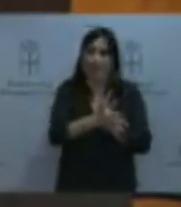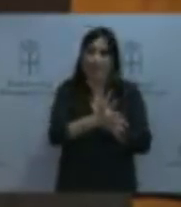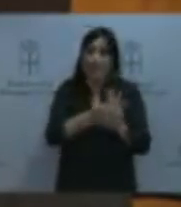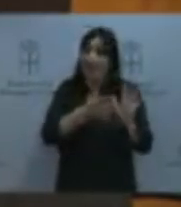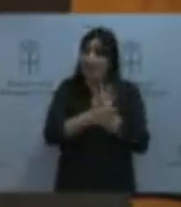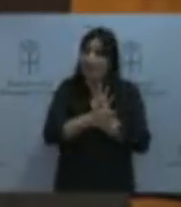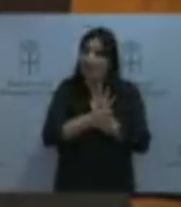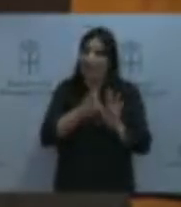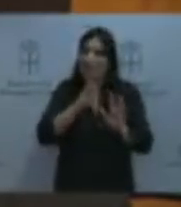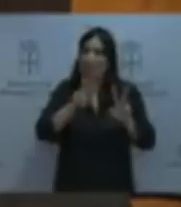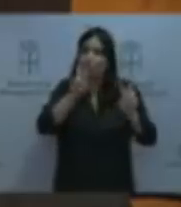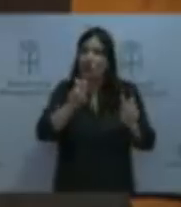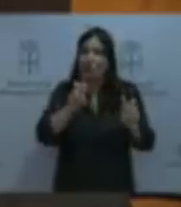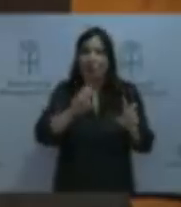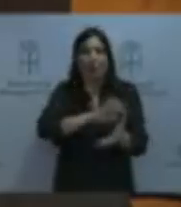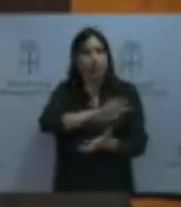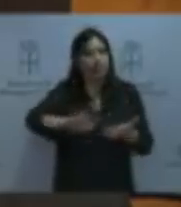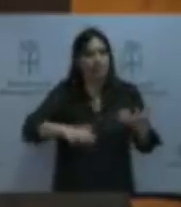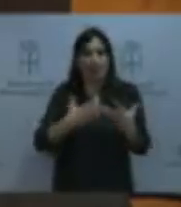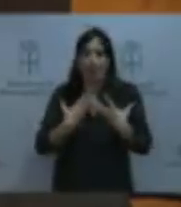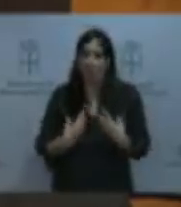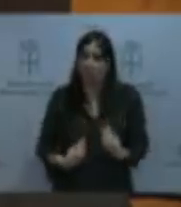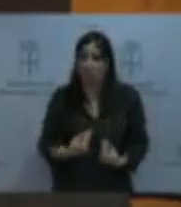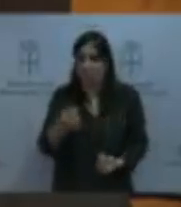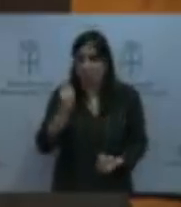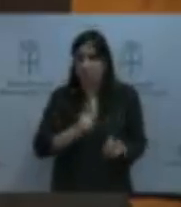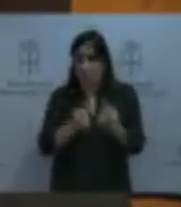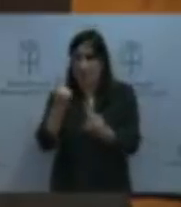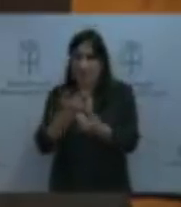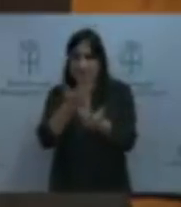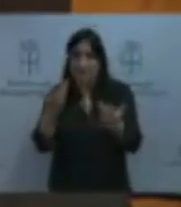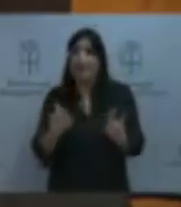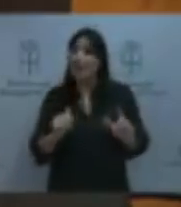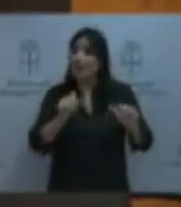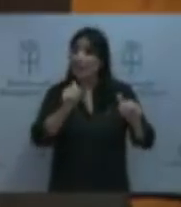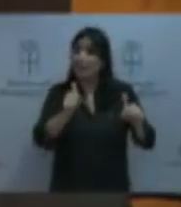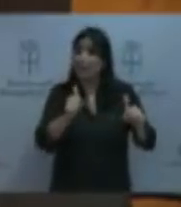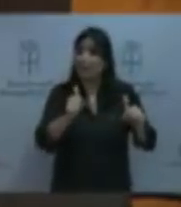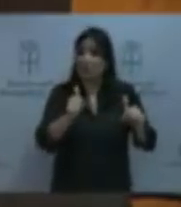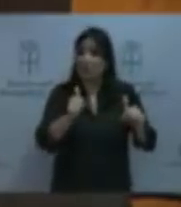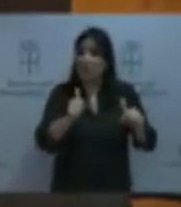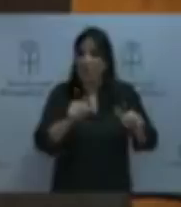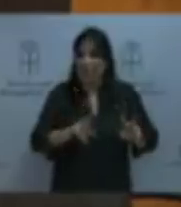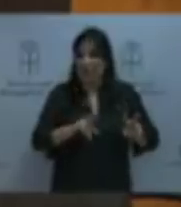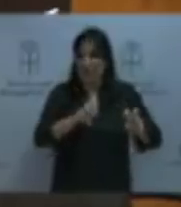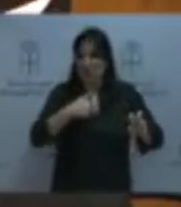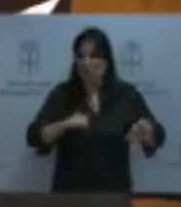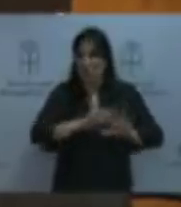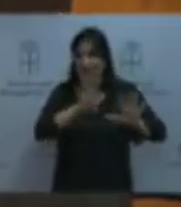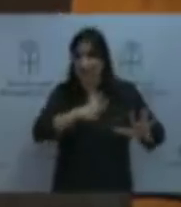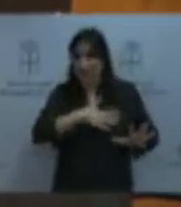algunos de nuestros profesionales. Empezaré por una cuestión de principio y seré muy claro. En estos días, algunos de los